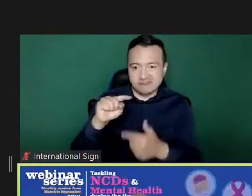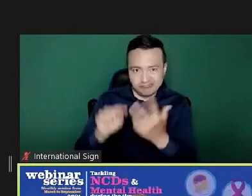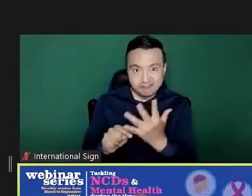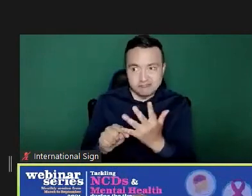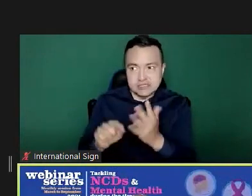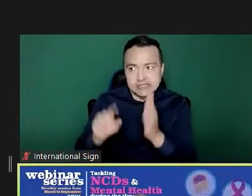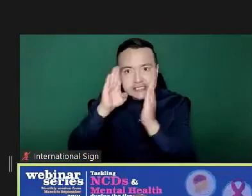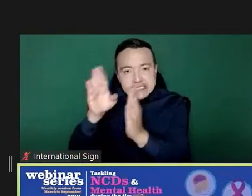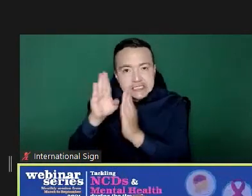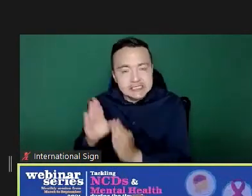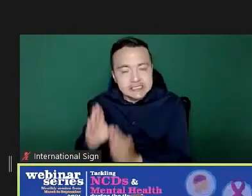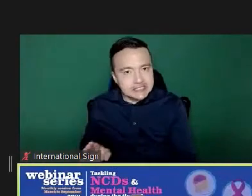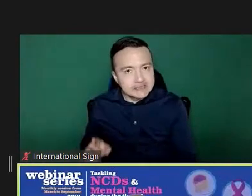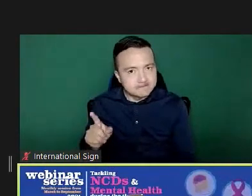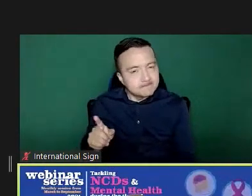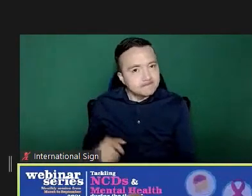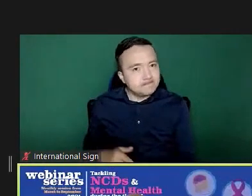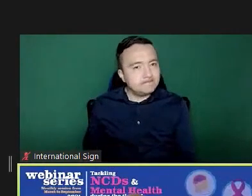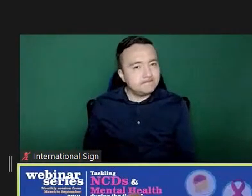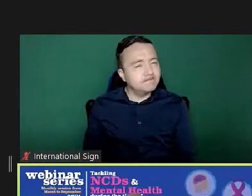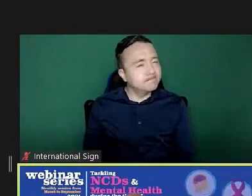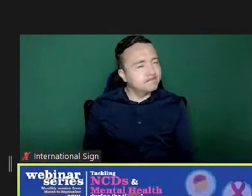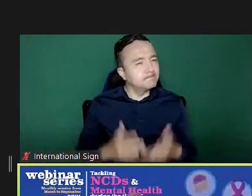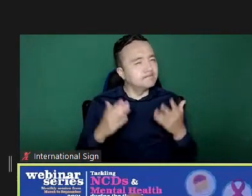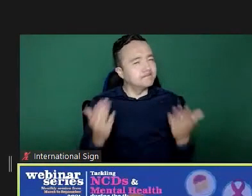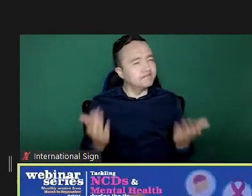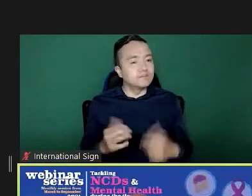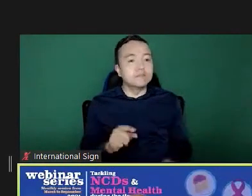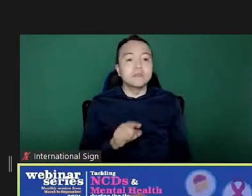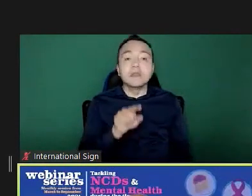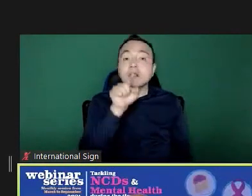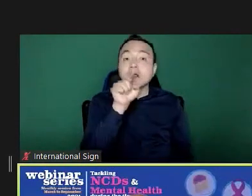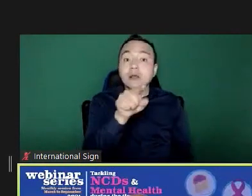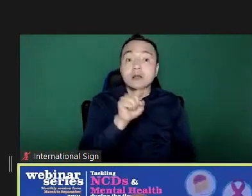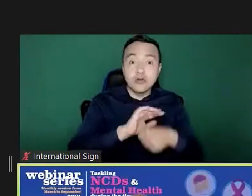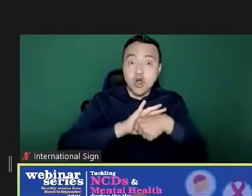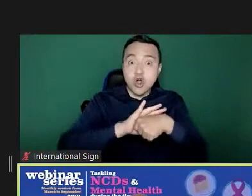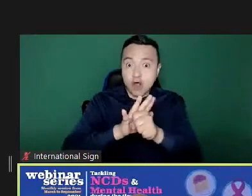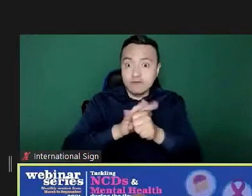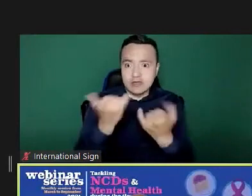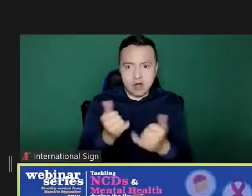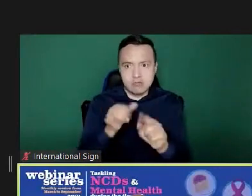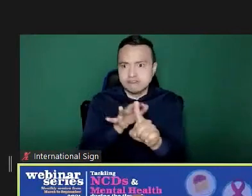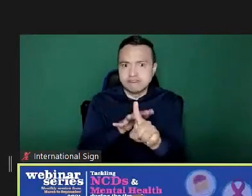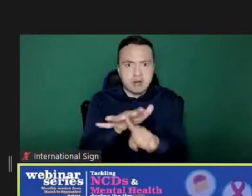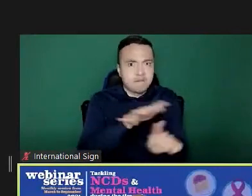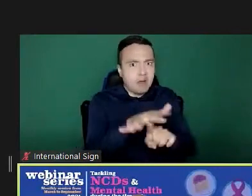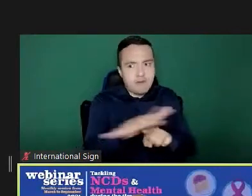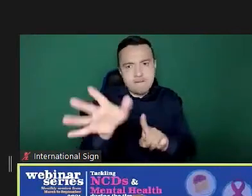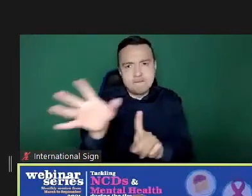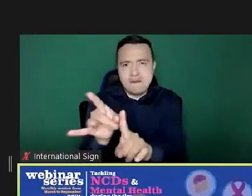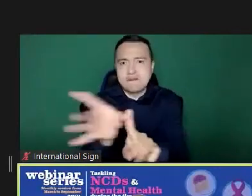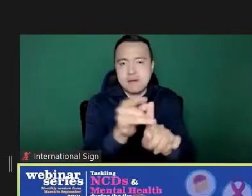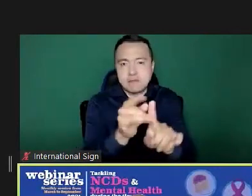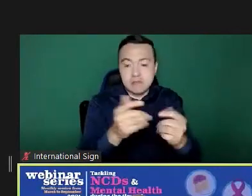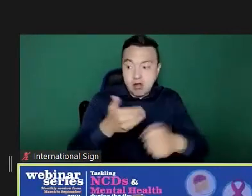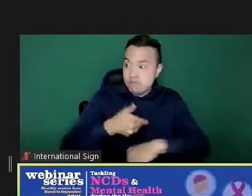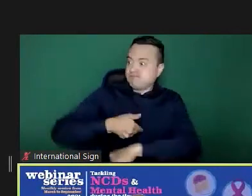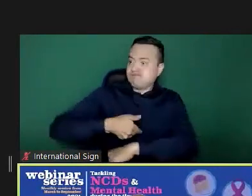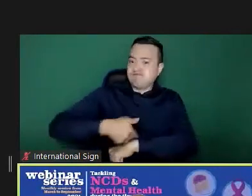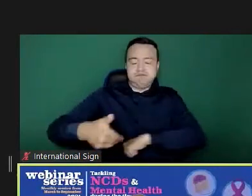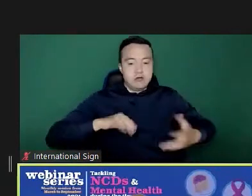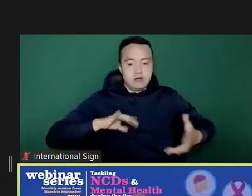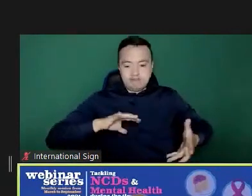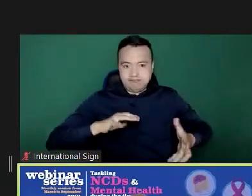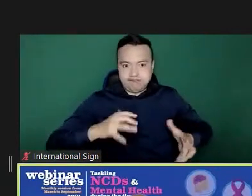Entonces, la pandemia de la COVID-19, además de ser un desafío, también nos ofrece una oportunidad para fortalecer los